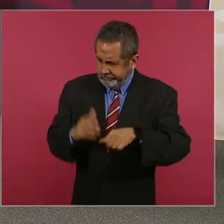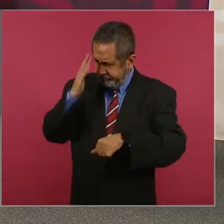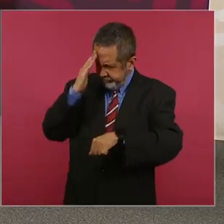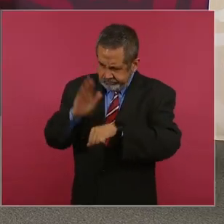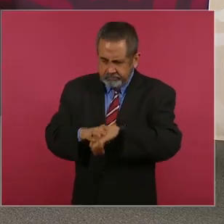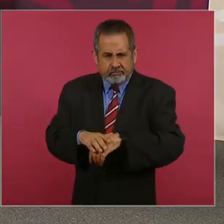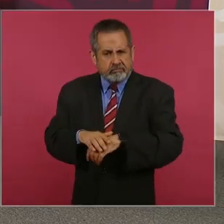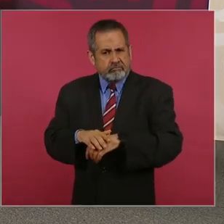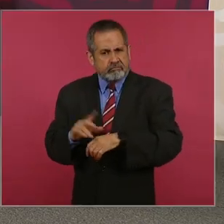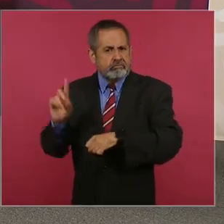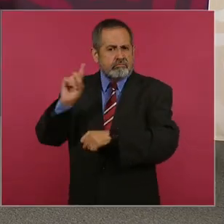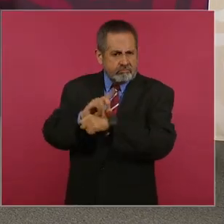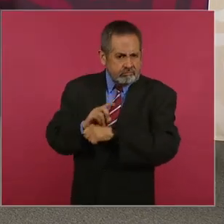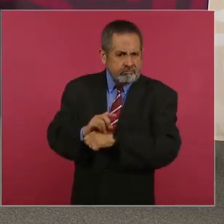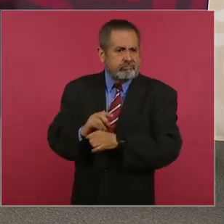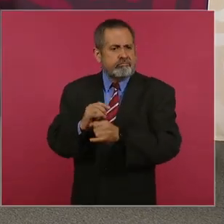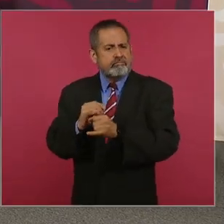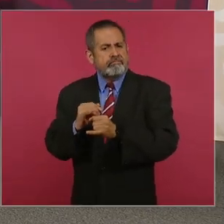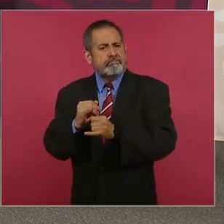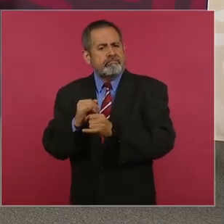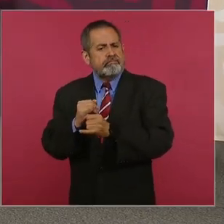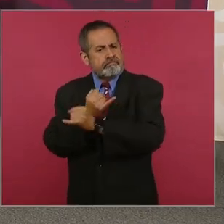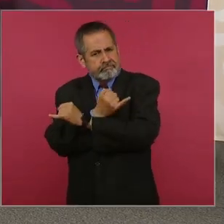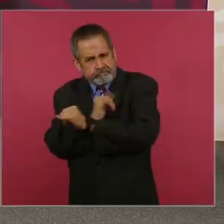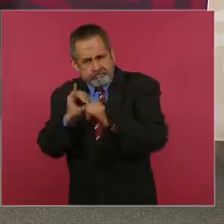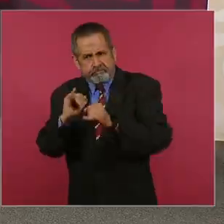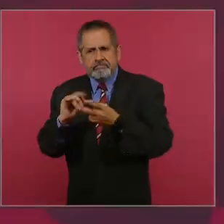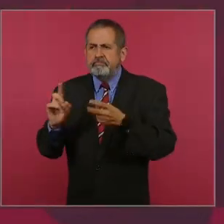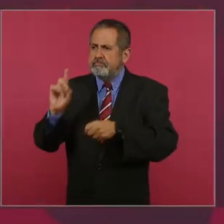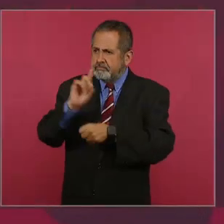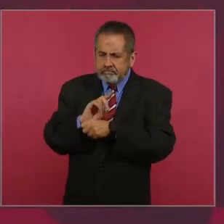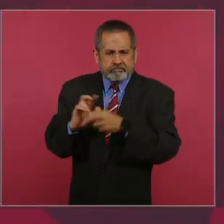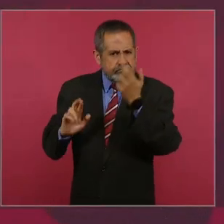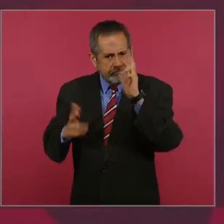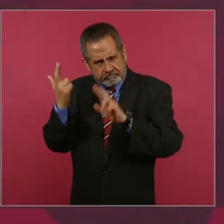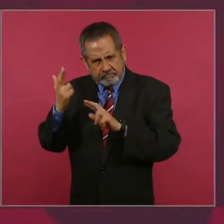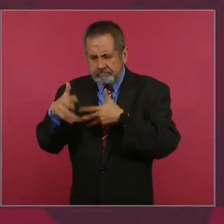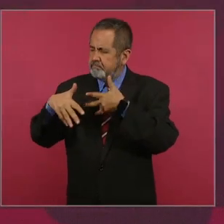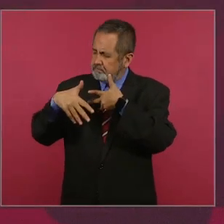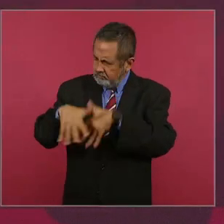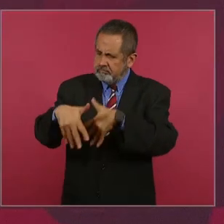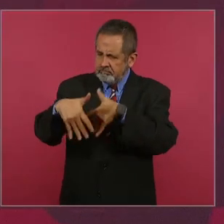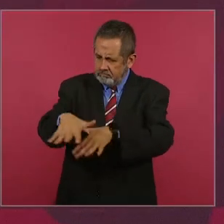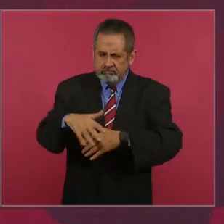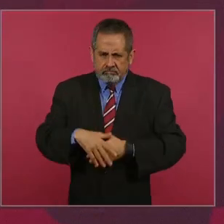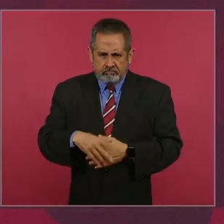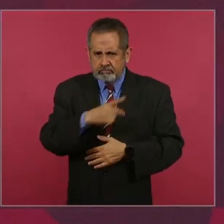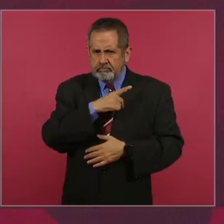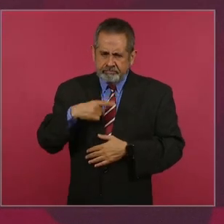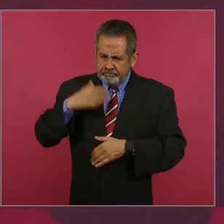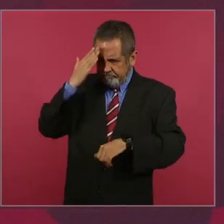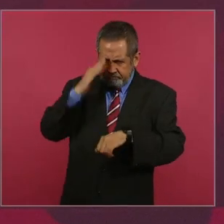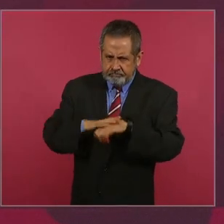independencia ni en la revolución se olvidaba olvidaba